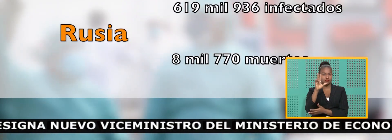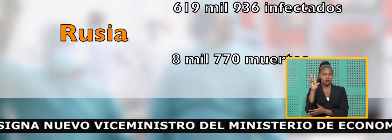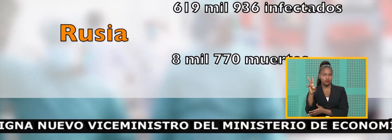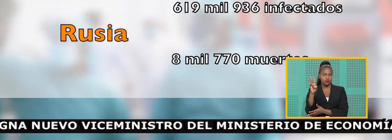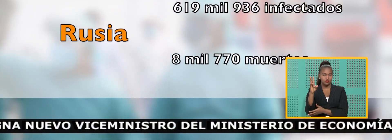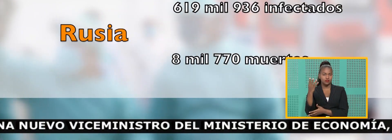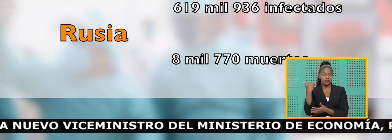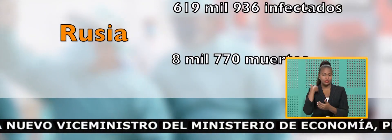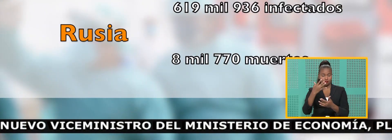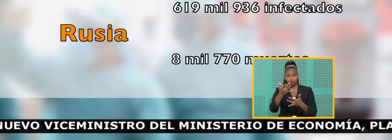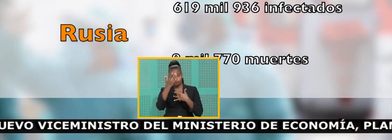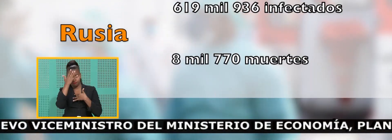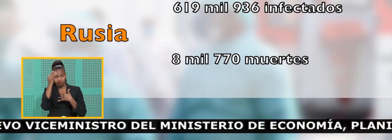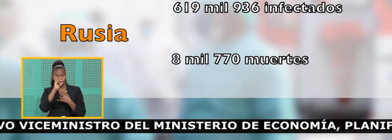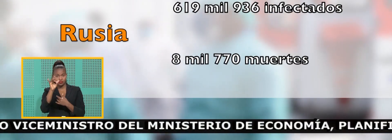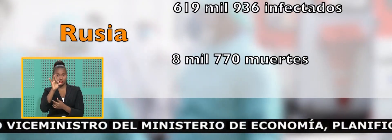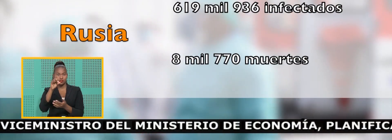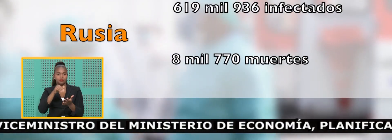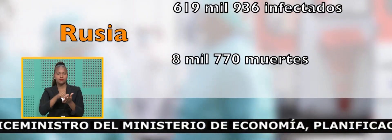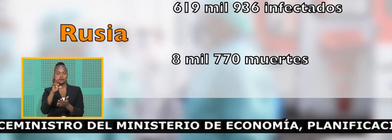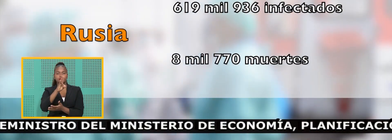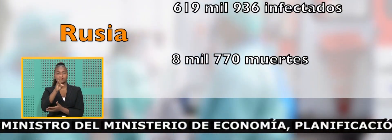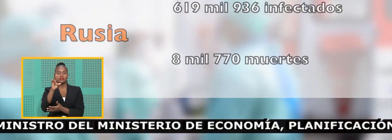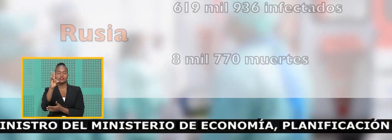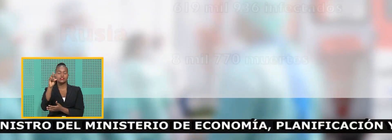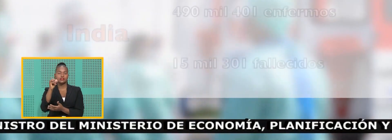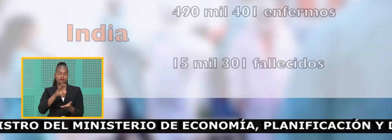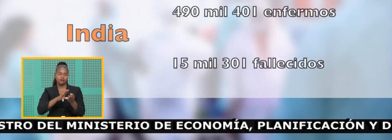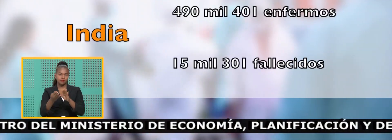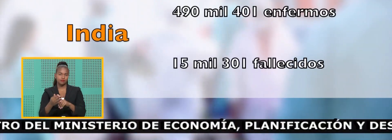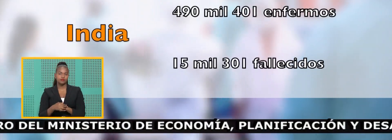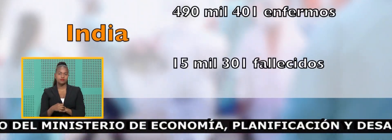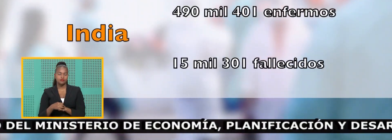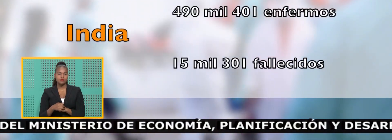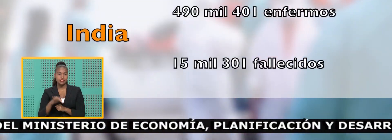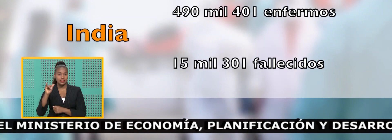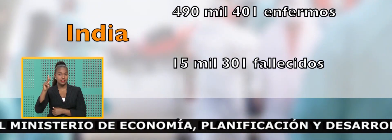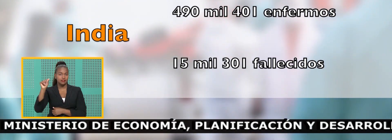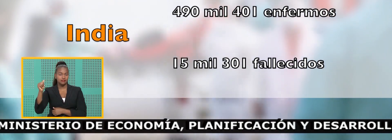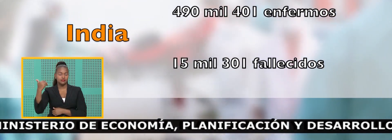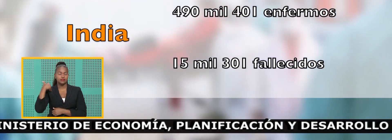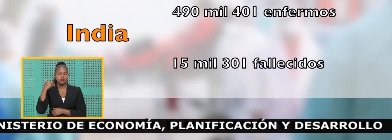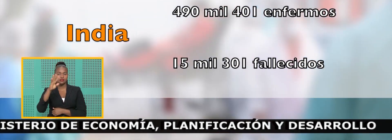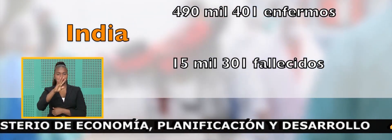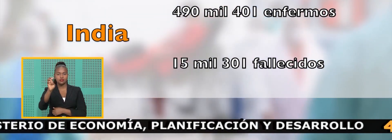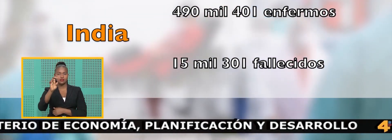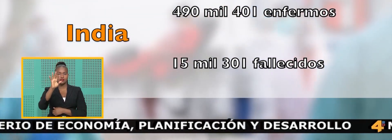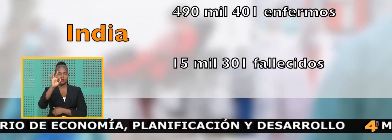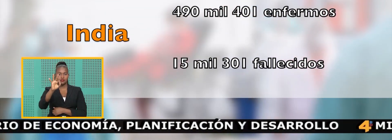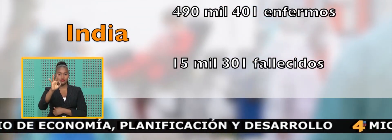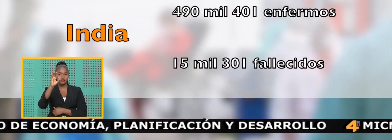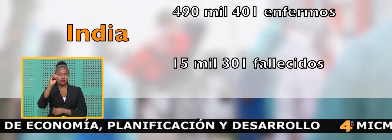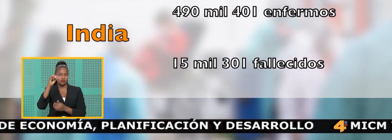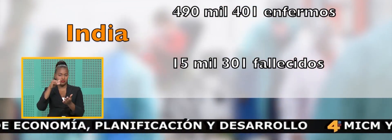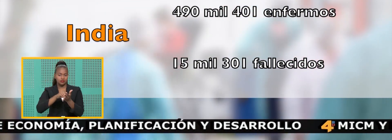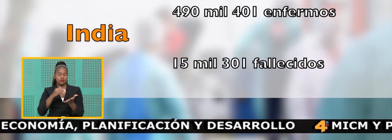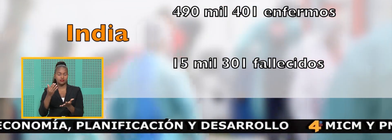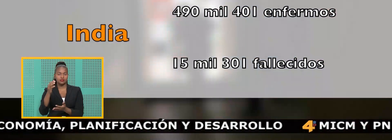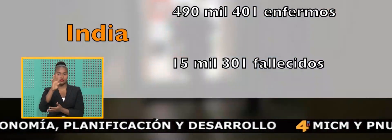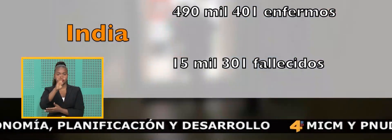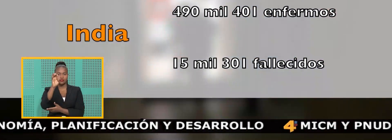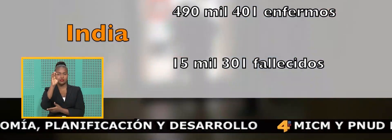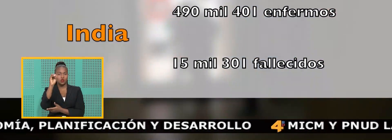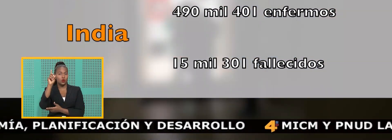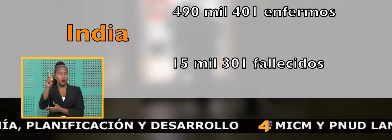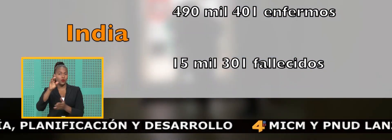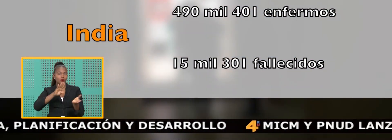infectados y 8.770 muertes. India tiene 490.401